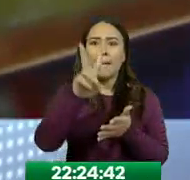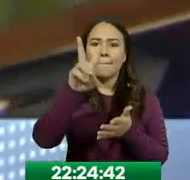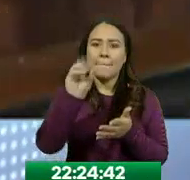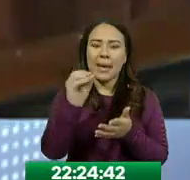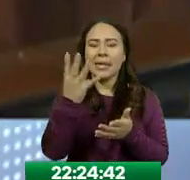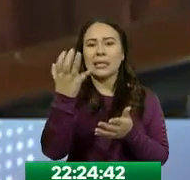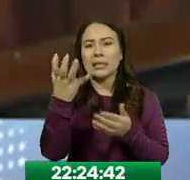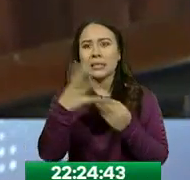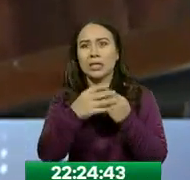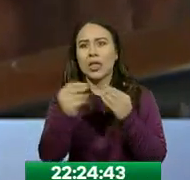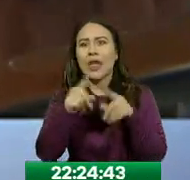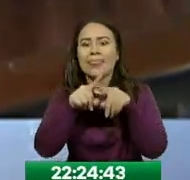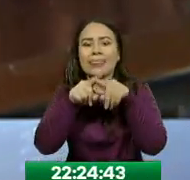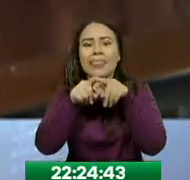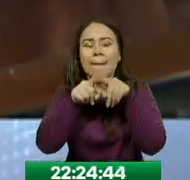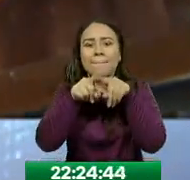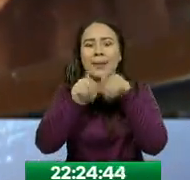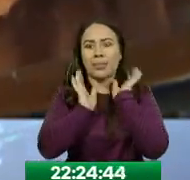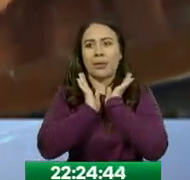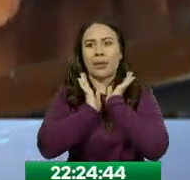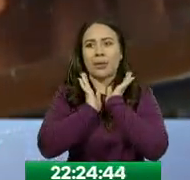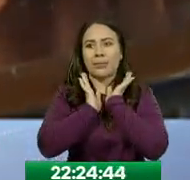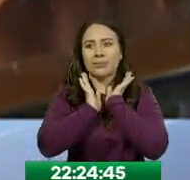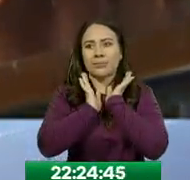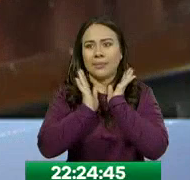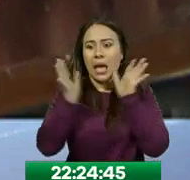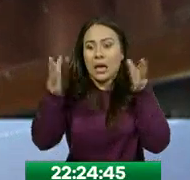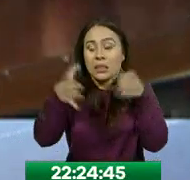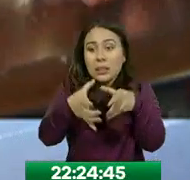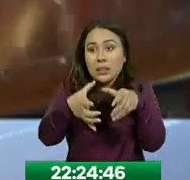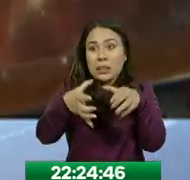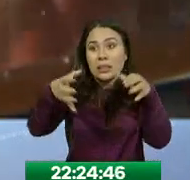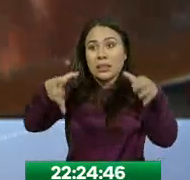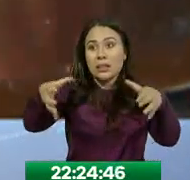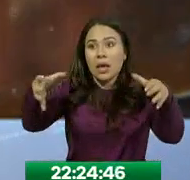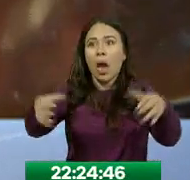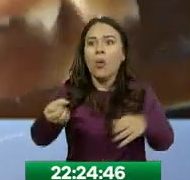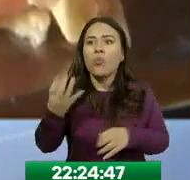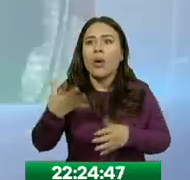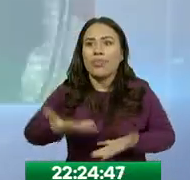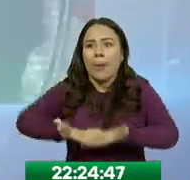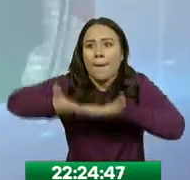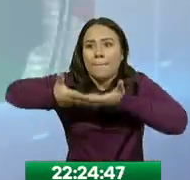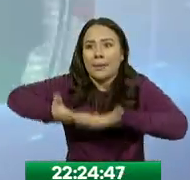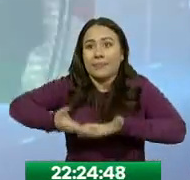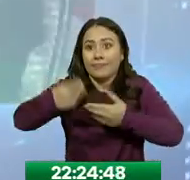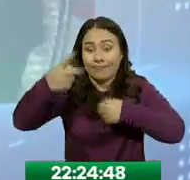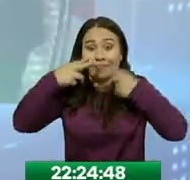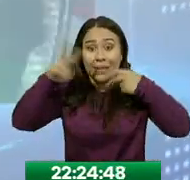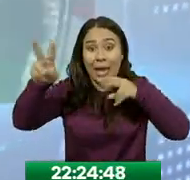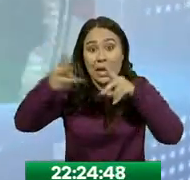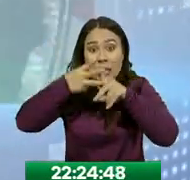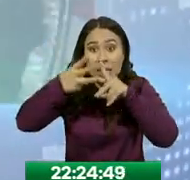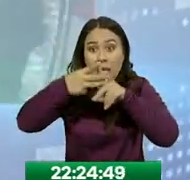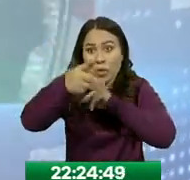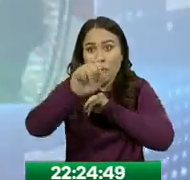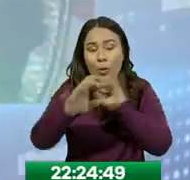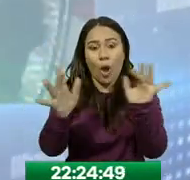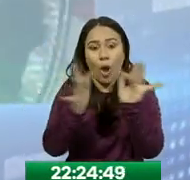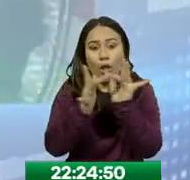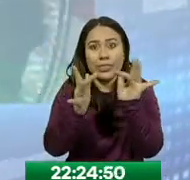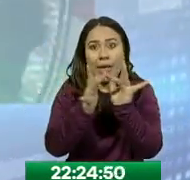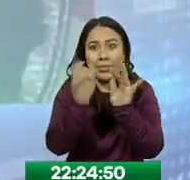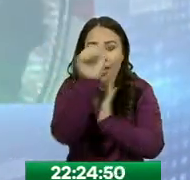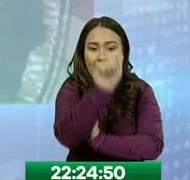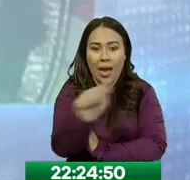o 15 dólares, dependiendo el tamaño o el libraje del pollo, ¿no? En redes sociales pueden contactarse